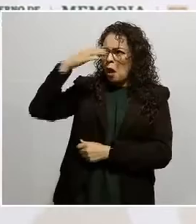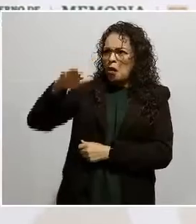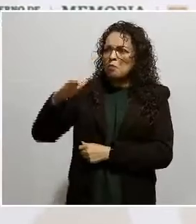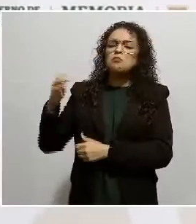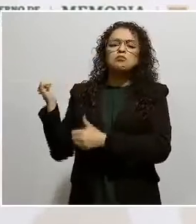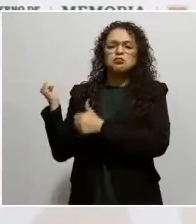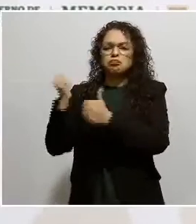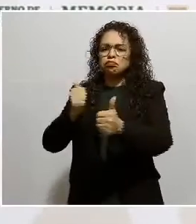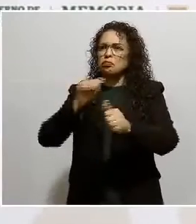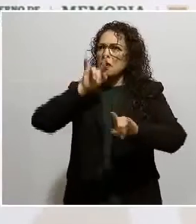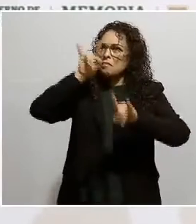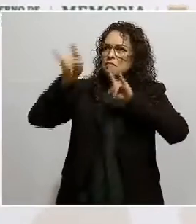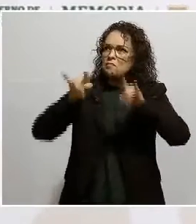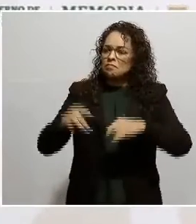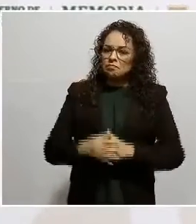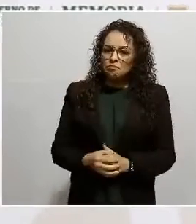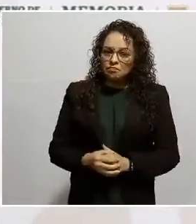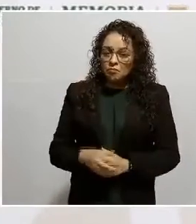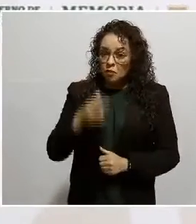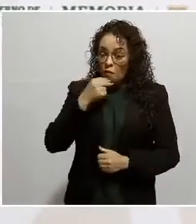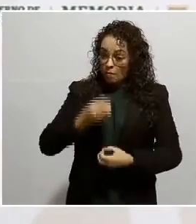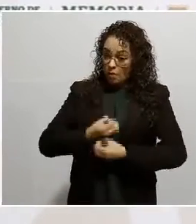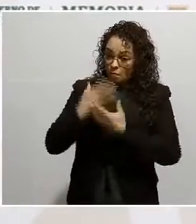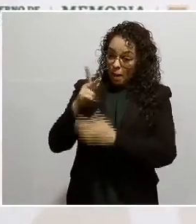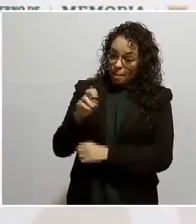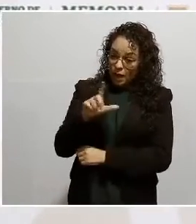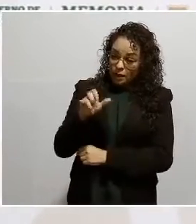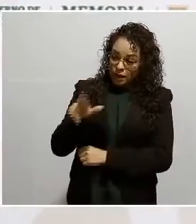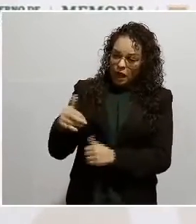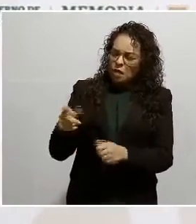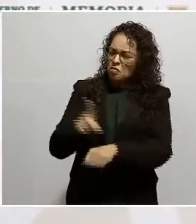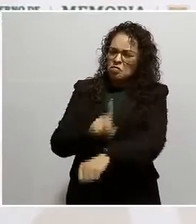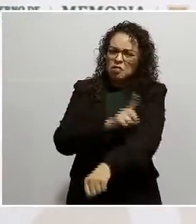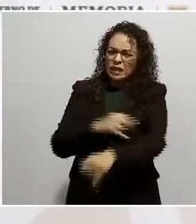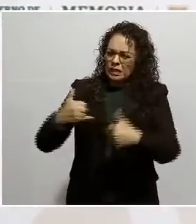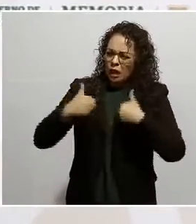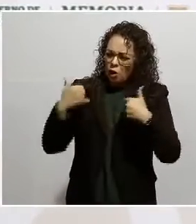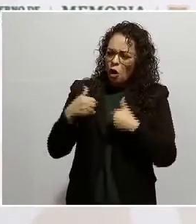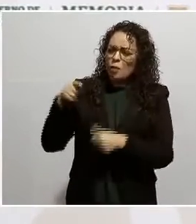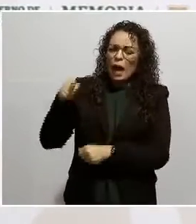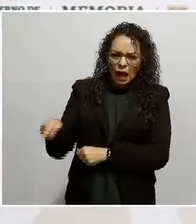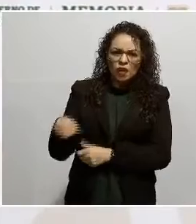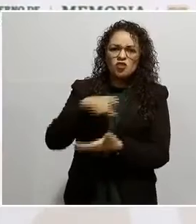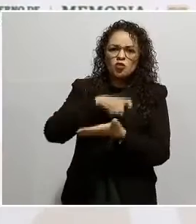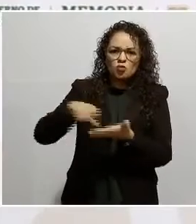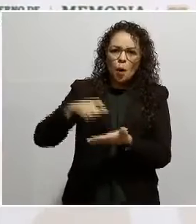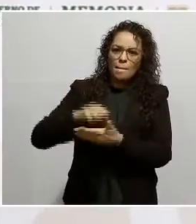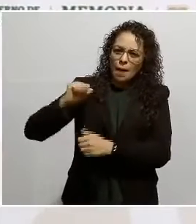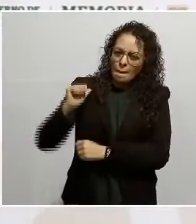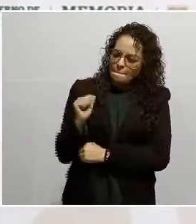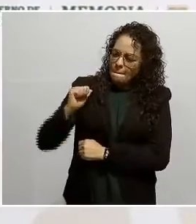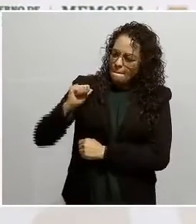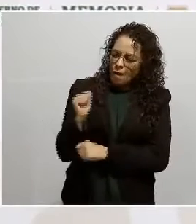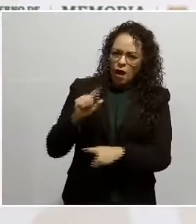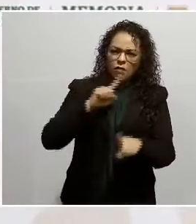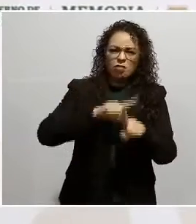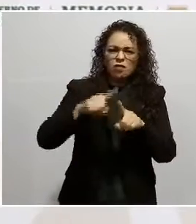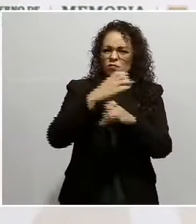El poeta Pellicer desde muy joven comenzó a reunir los más variados objetos, piezas